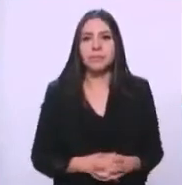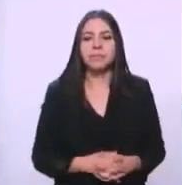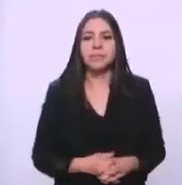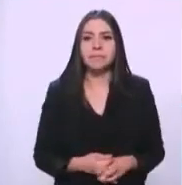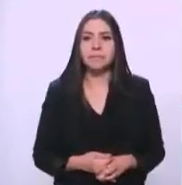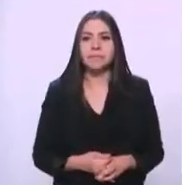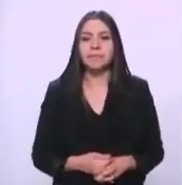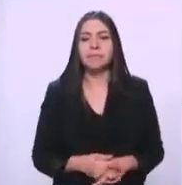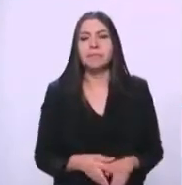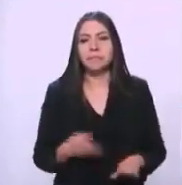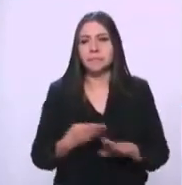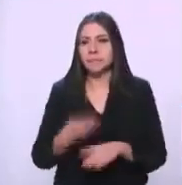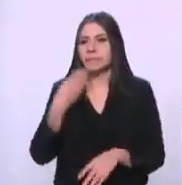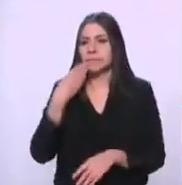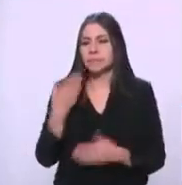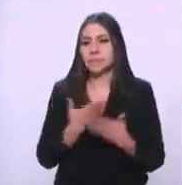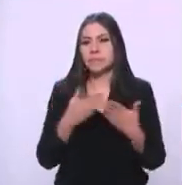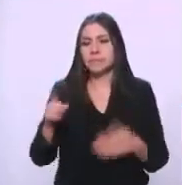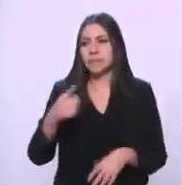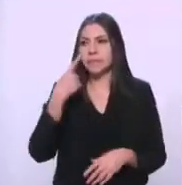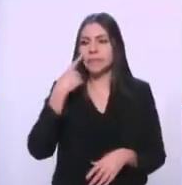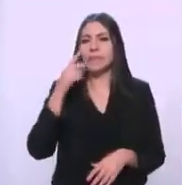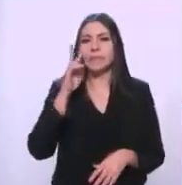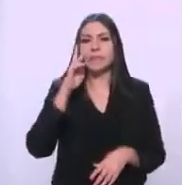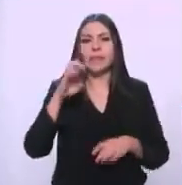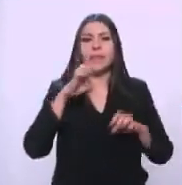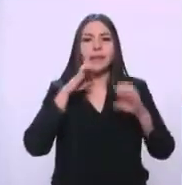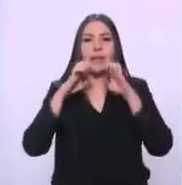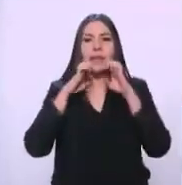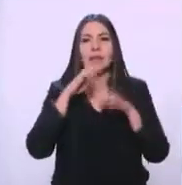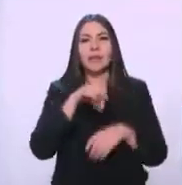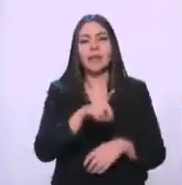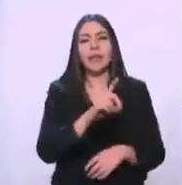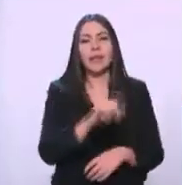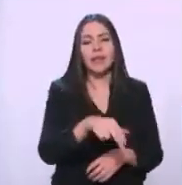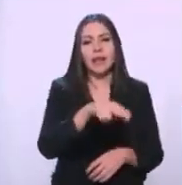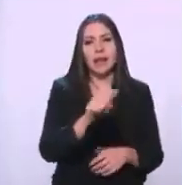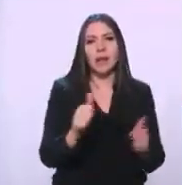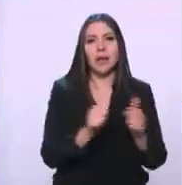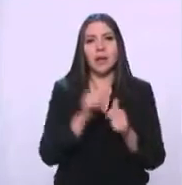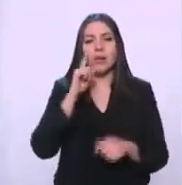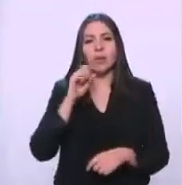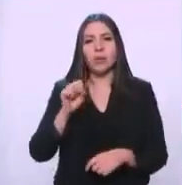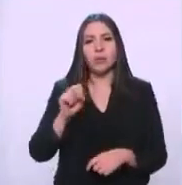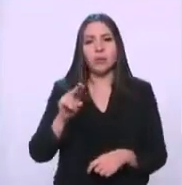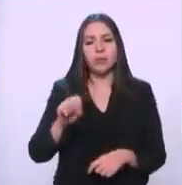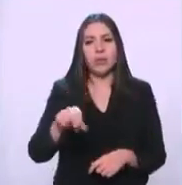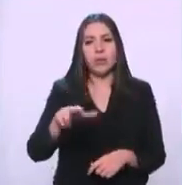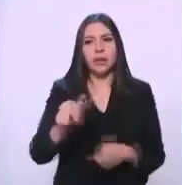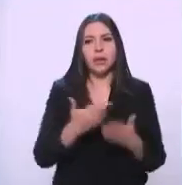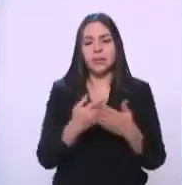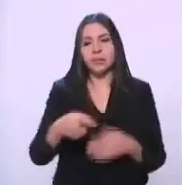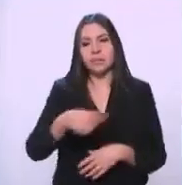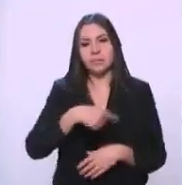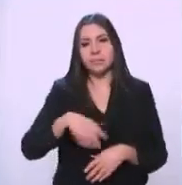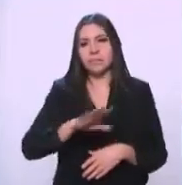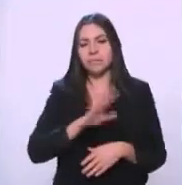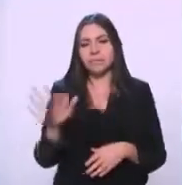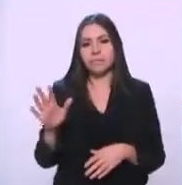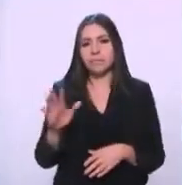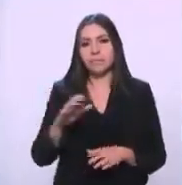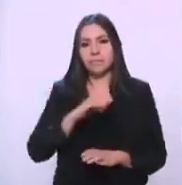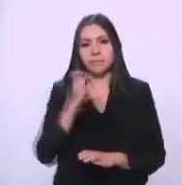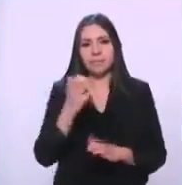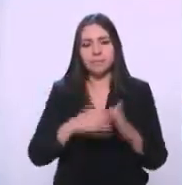bien, pues vea por favor la entrevista de Dana Corres con Susana Ochoa. Y nosotros, Dana, ya nos tenemos que